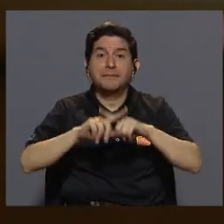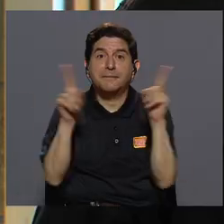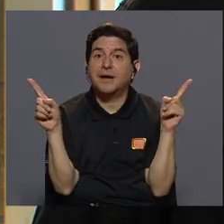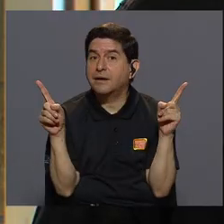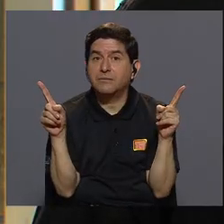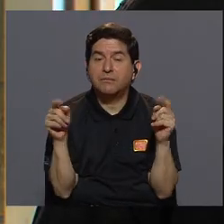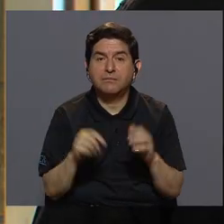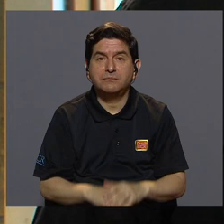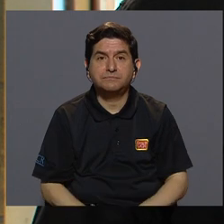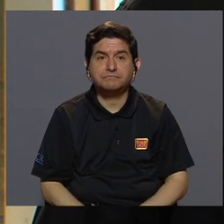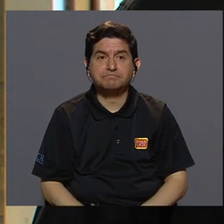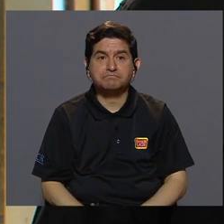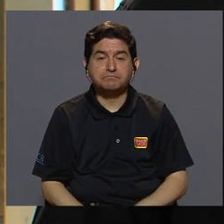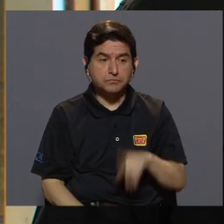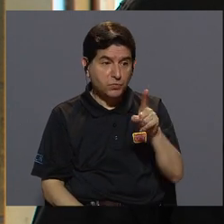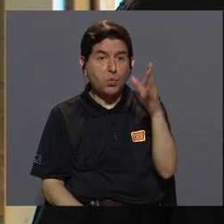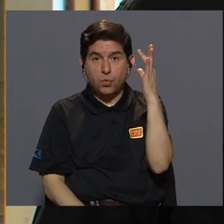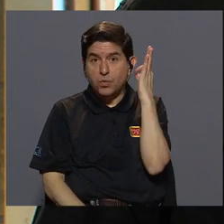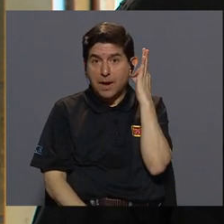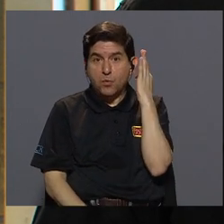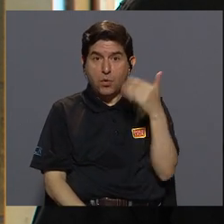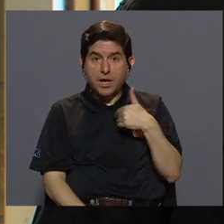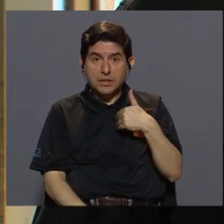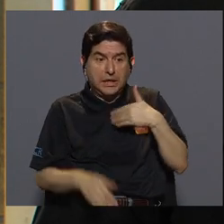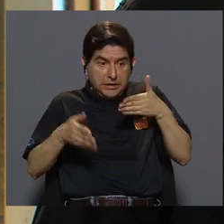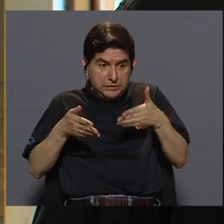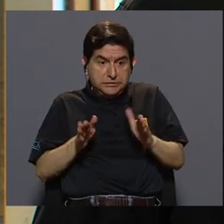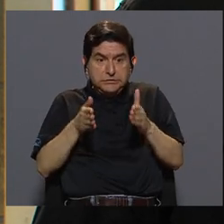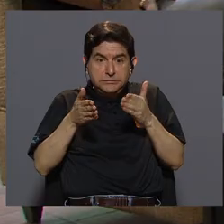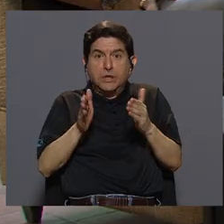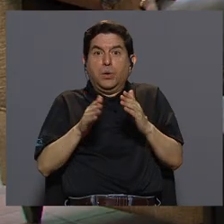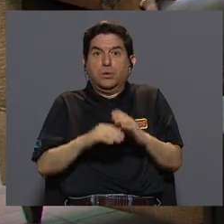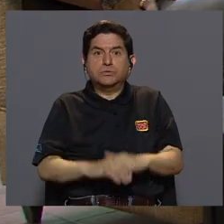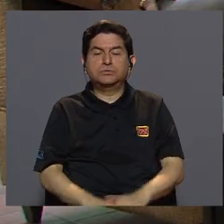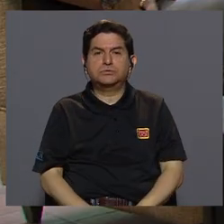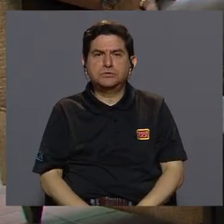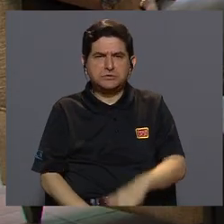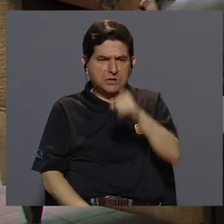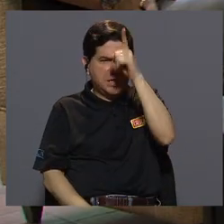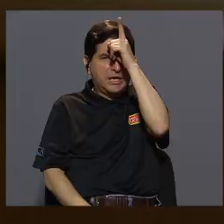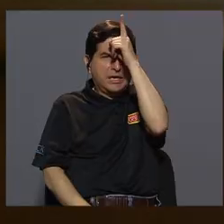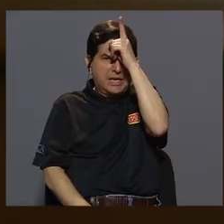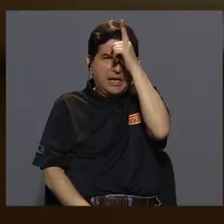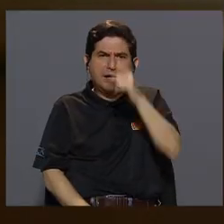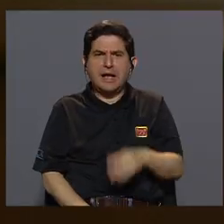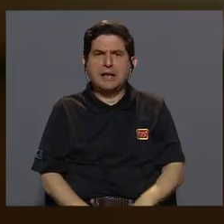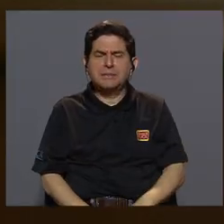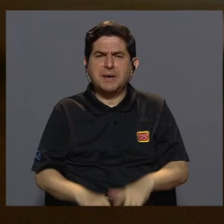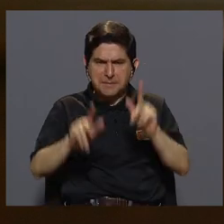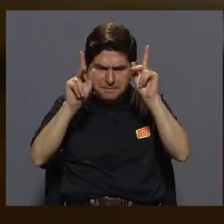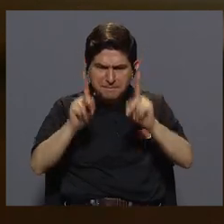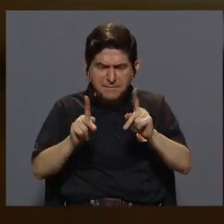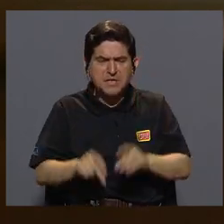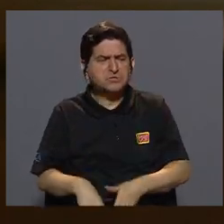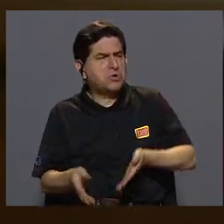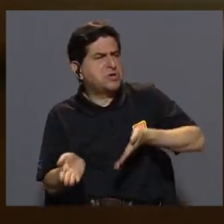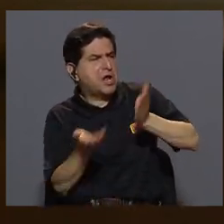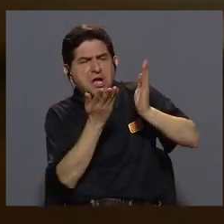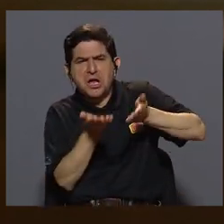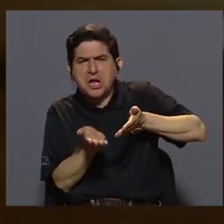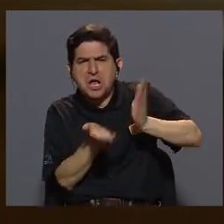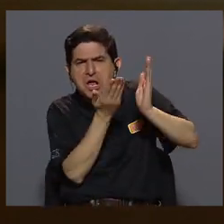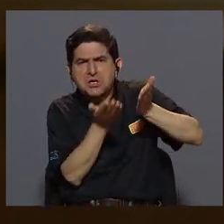Pero, una mujer que tuvo sus hijos, el alemán era una persona